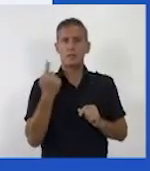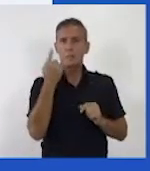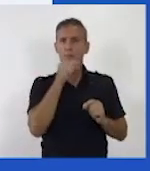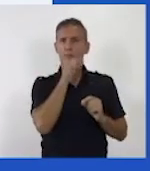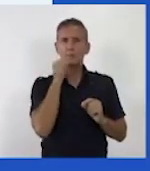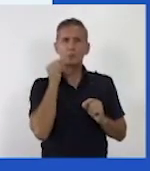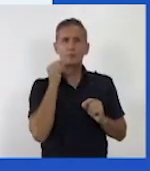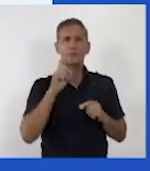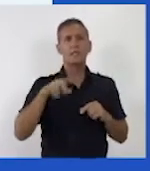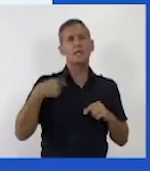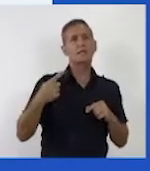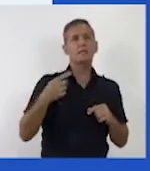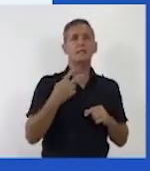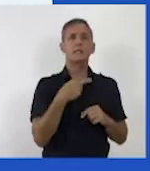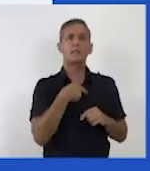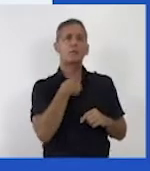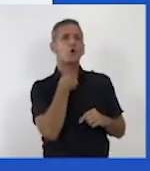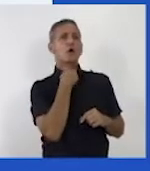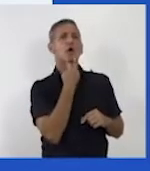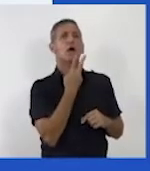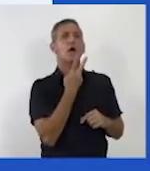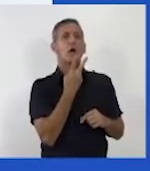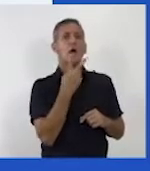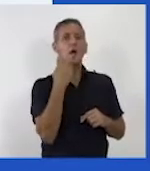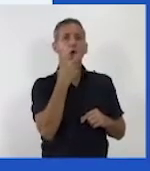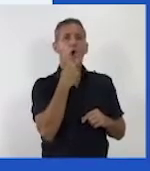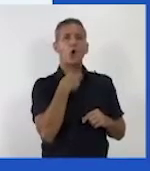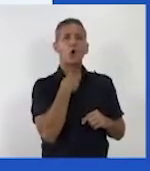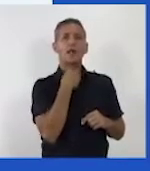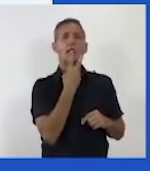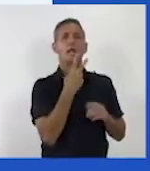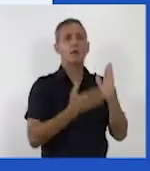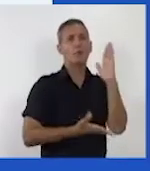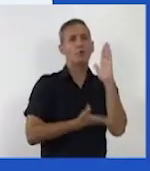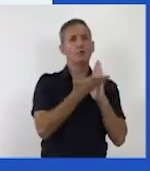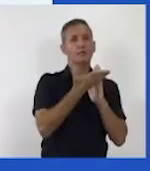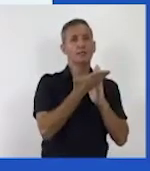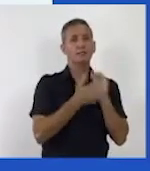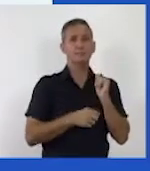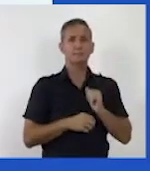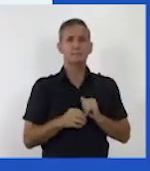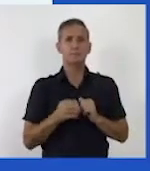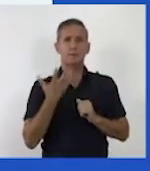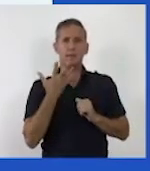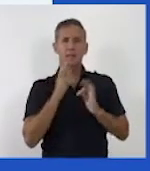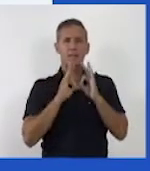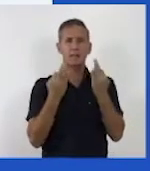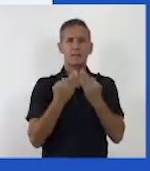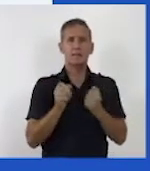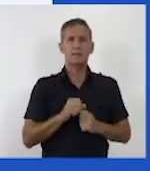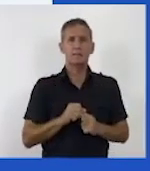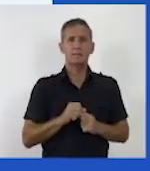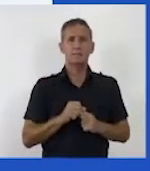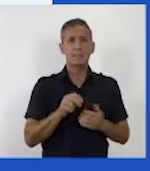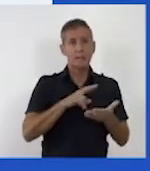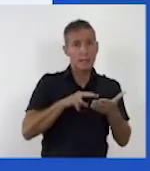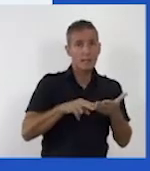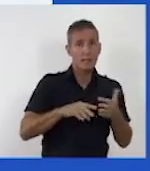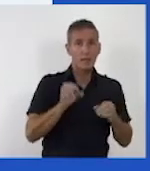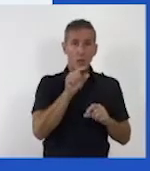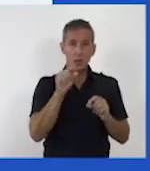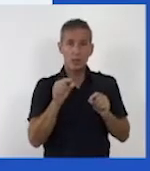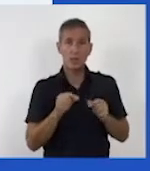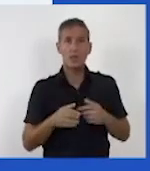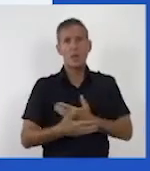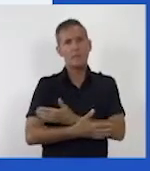en forma oral en voz alta las leen para sus familiares leyeron las oraciones bebé